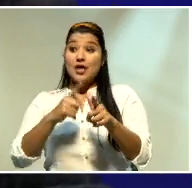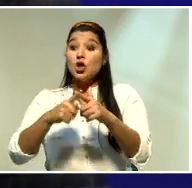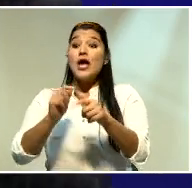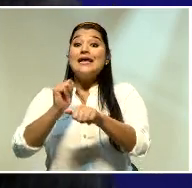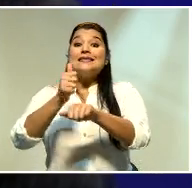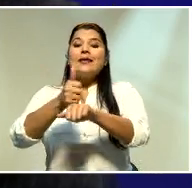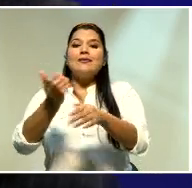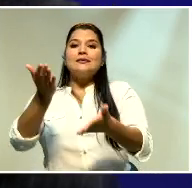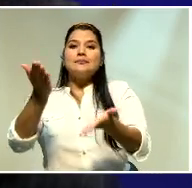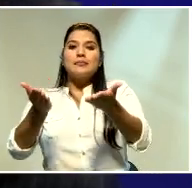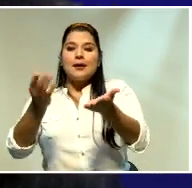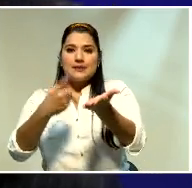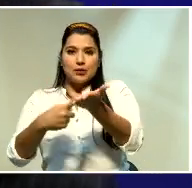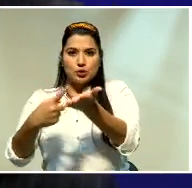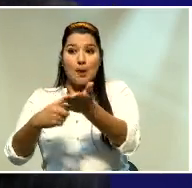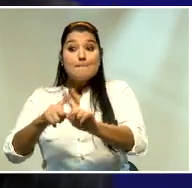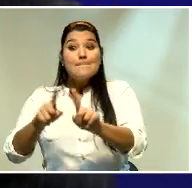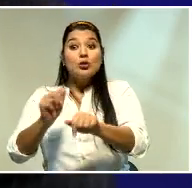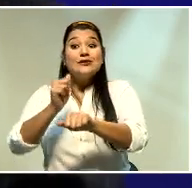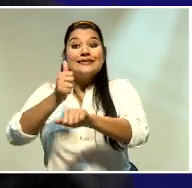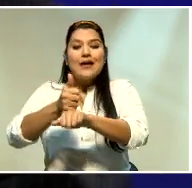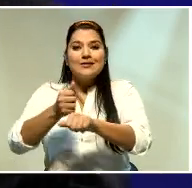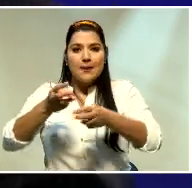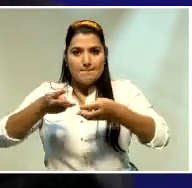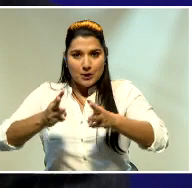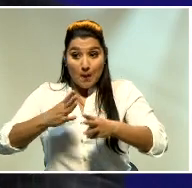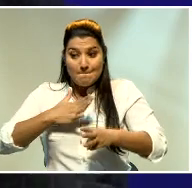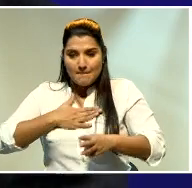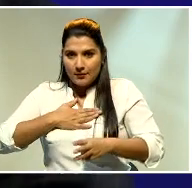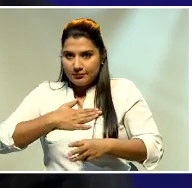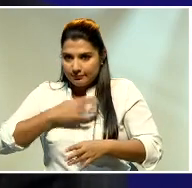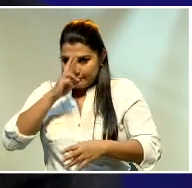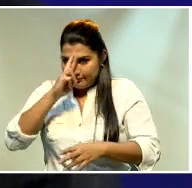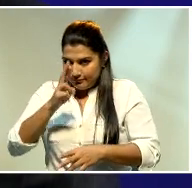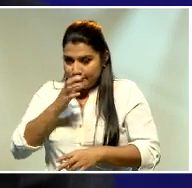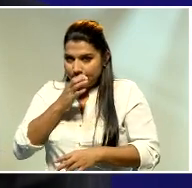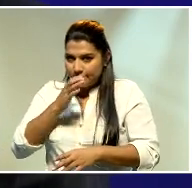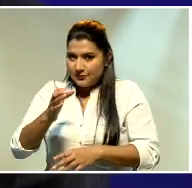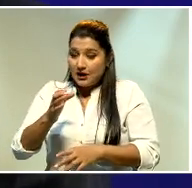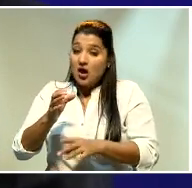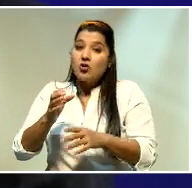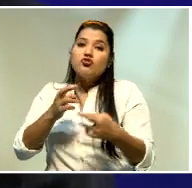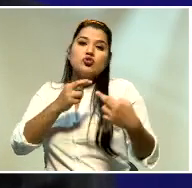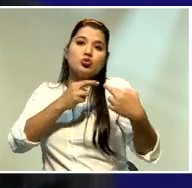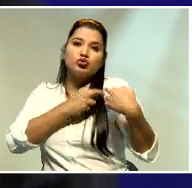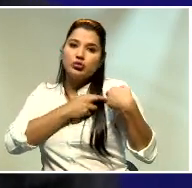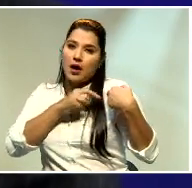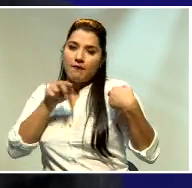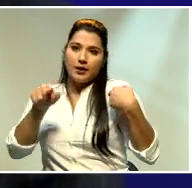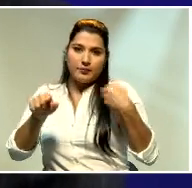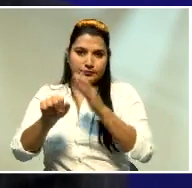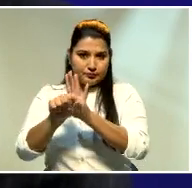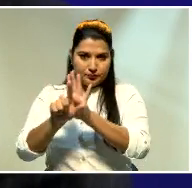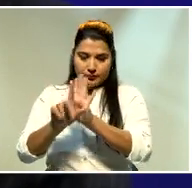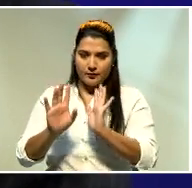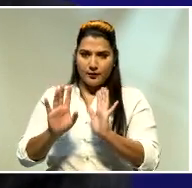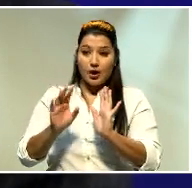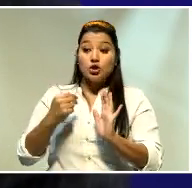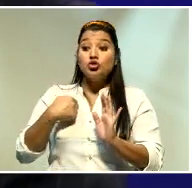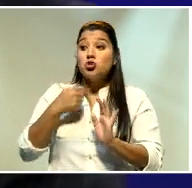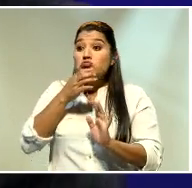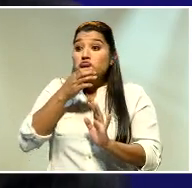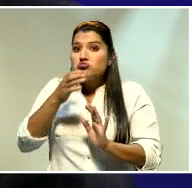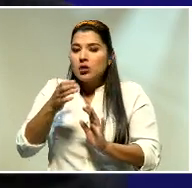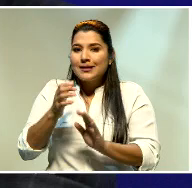pero sobre todo pongamos un mecanismo, y es mi respetuosa sugerencia, esto le corresponde al Poder Legislativo. Pongamos un mecanismo